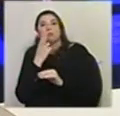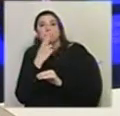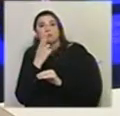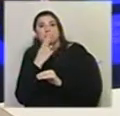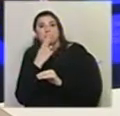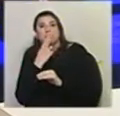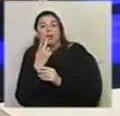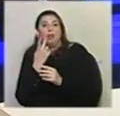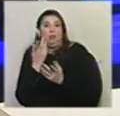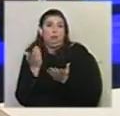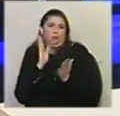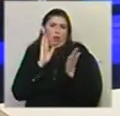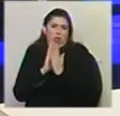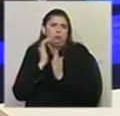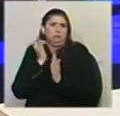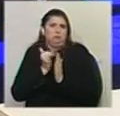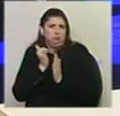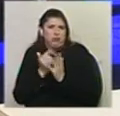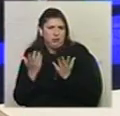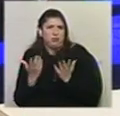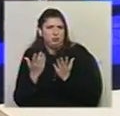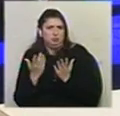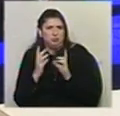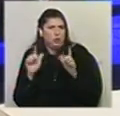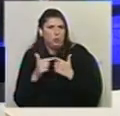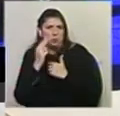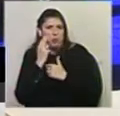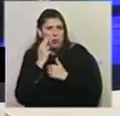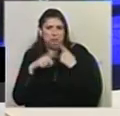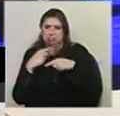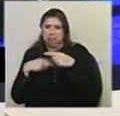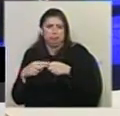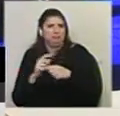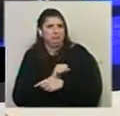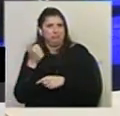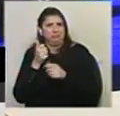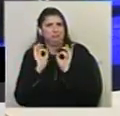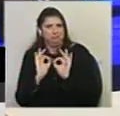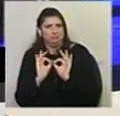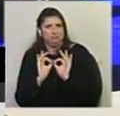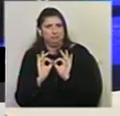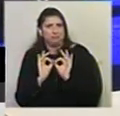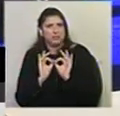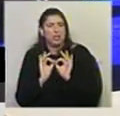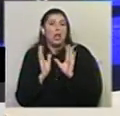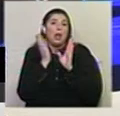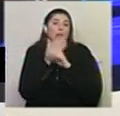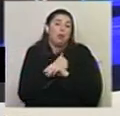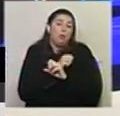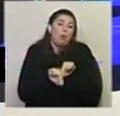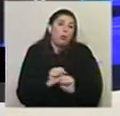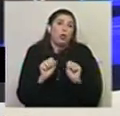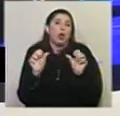fácil. Pero hay que dar pasos en ese sentido para evitar que los abusos se generen. Tampoco lo han podido hacer gobiernos de otros países